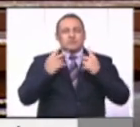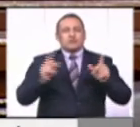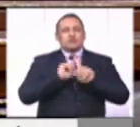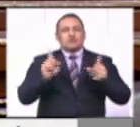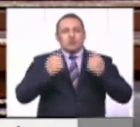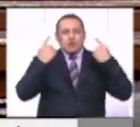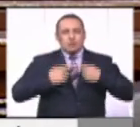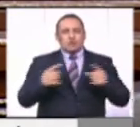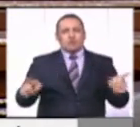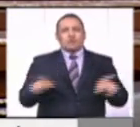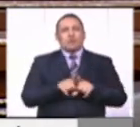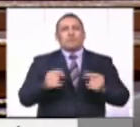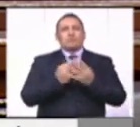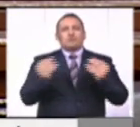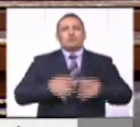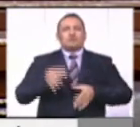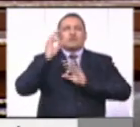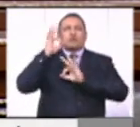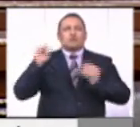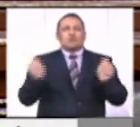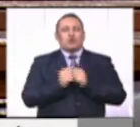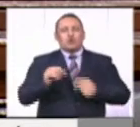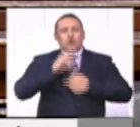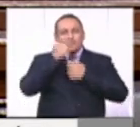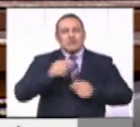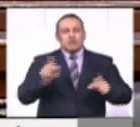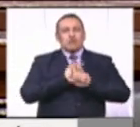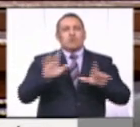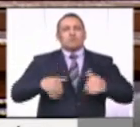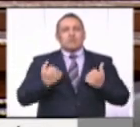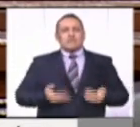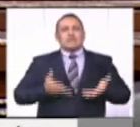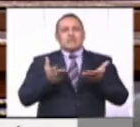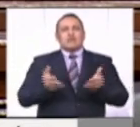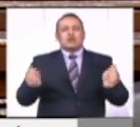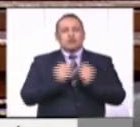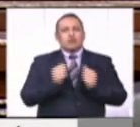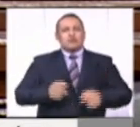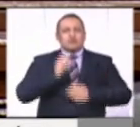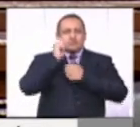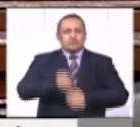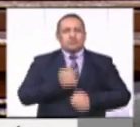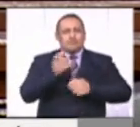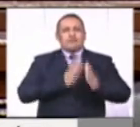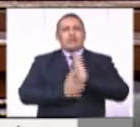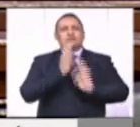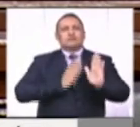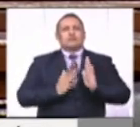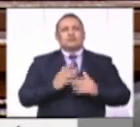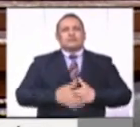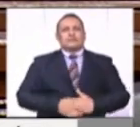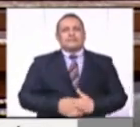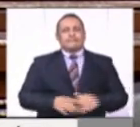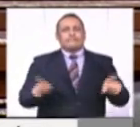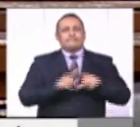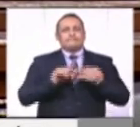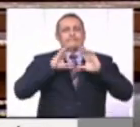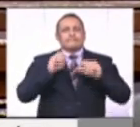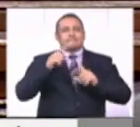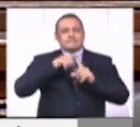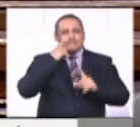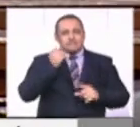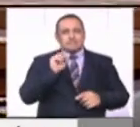concuerdo con ese tipo de discurso de que la minería no puede ir con la agricultura falso hablan de Tía